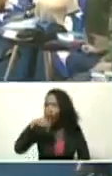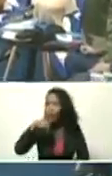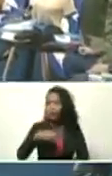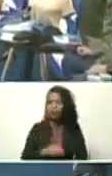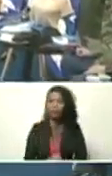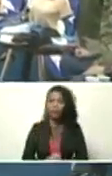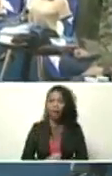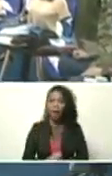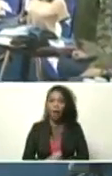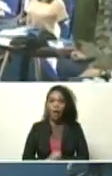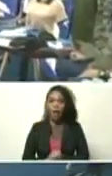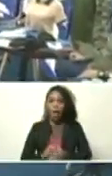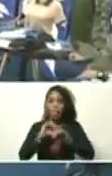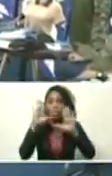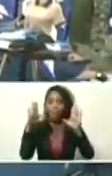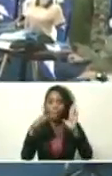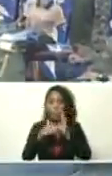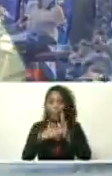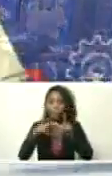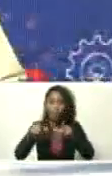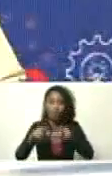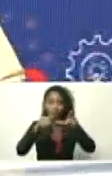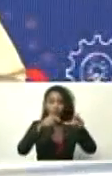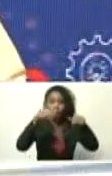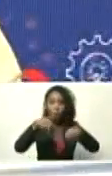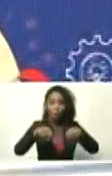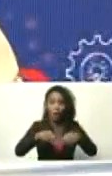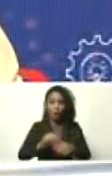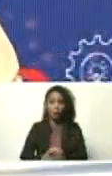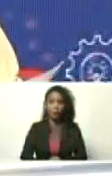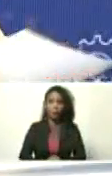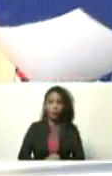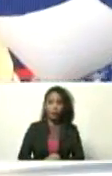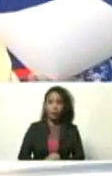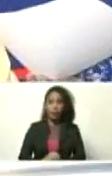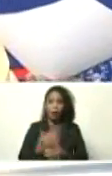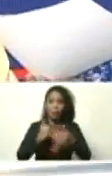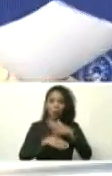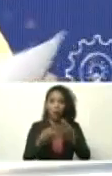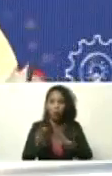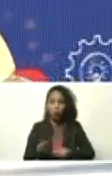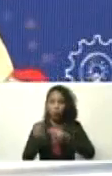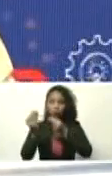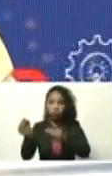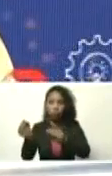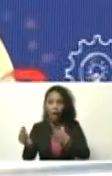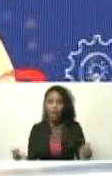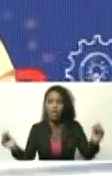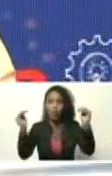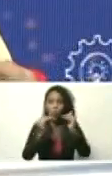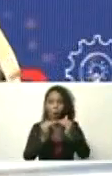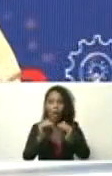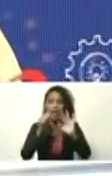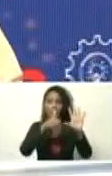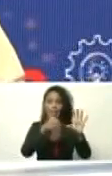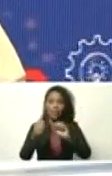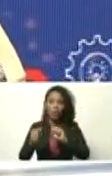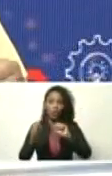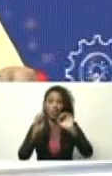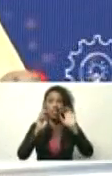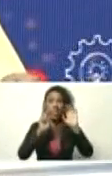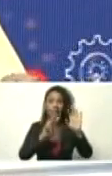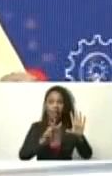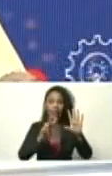Vamos a dar 10.000 certificados hoy. Vamos a entregar simultáneamente